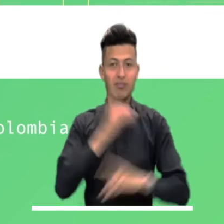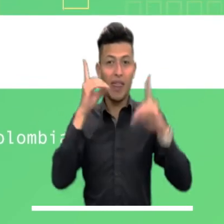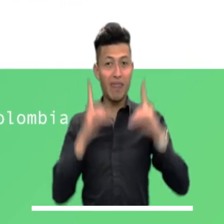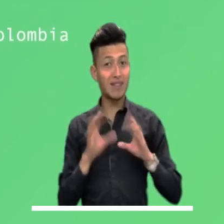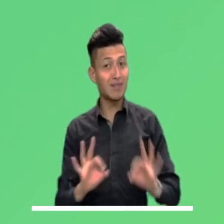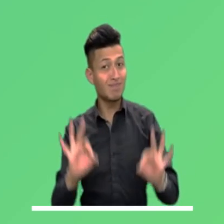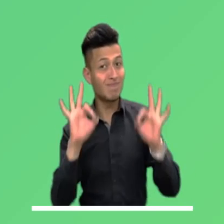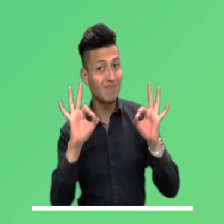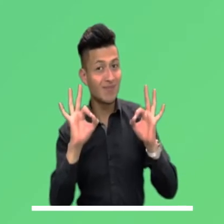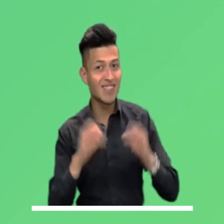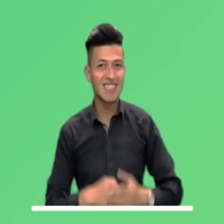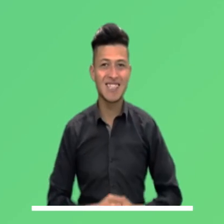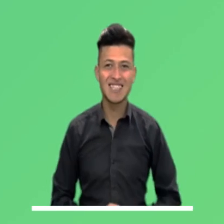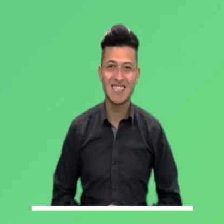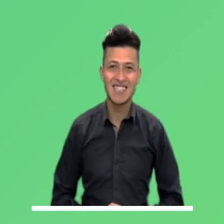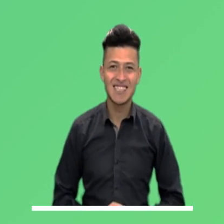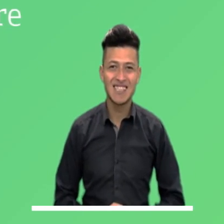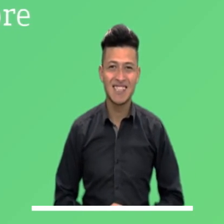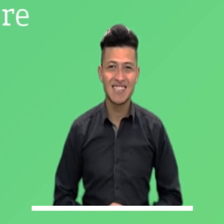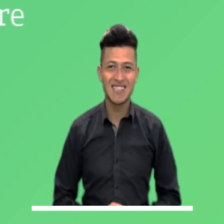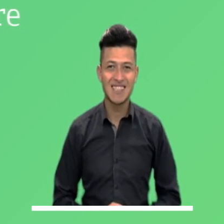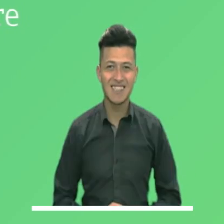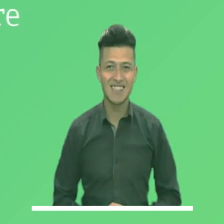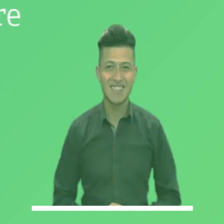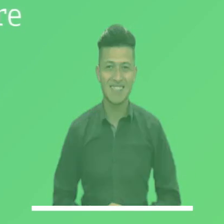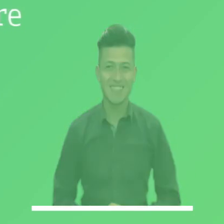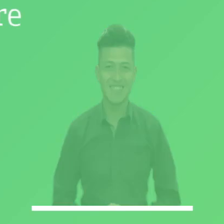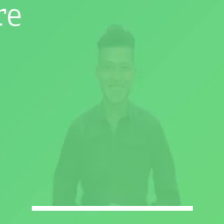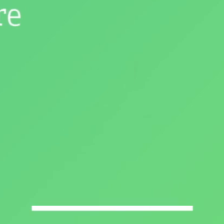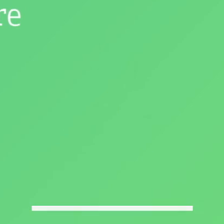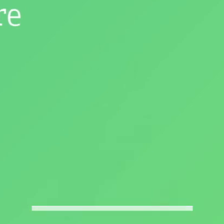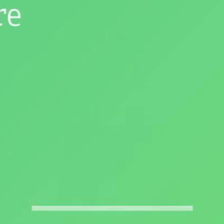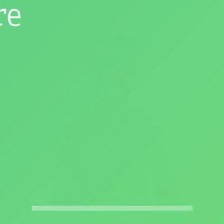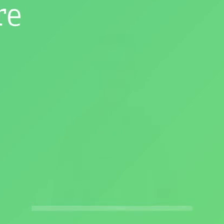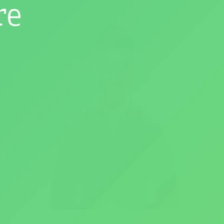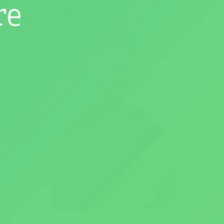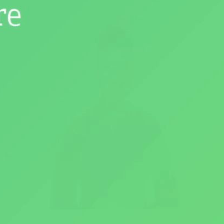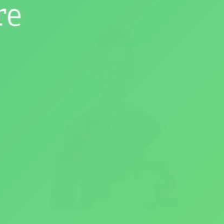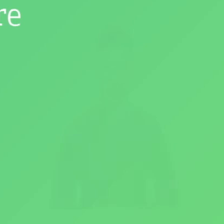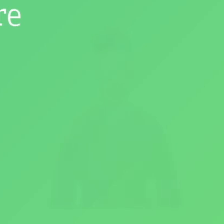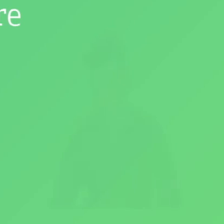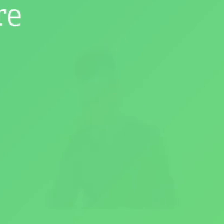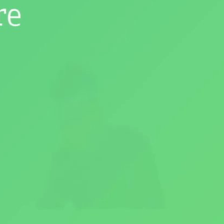interés. Descárguela gratis, planee su día y tome las mejores decisiones.